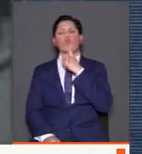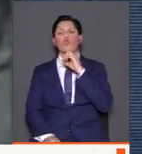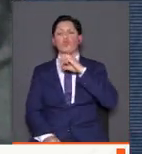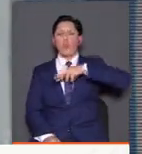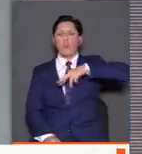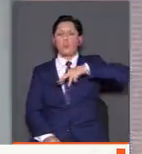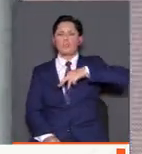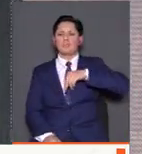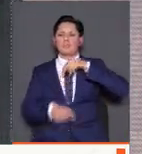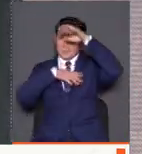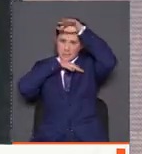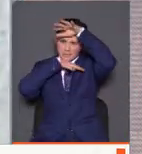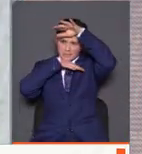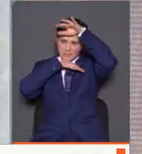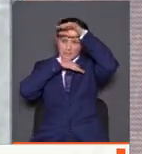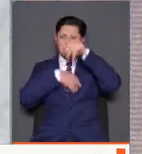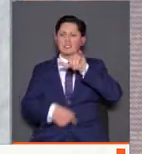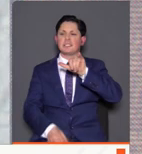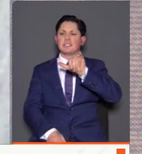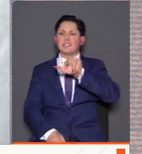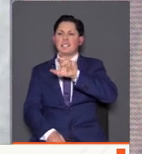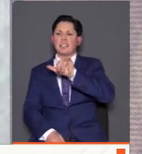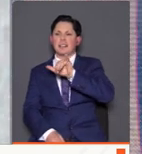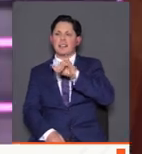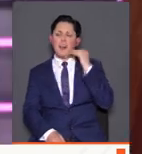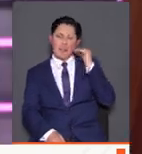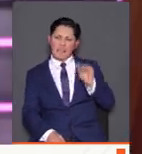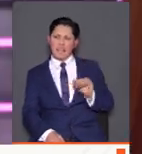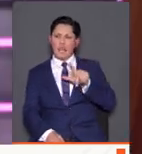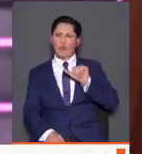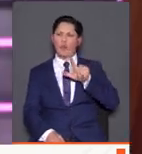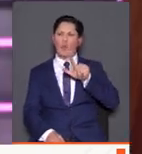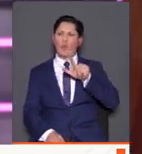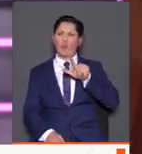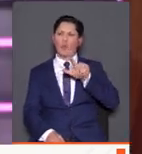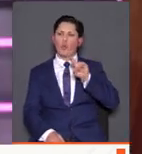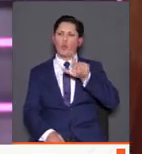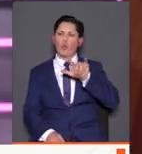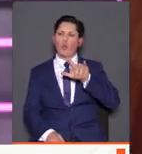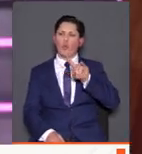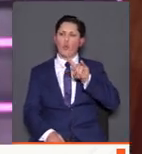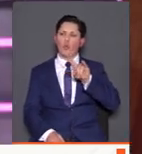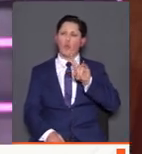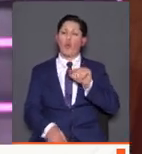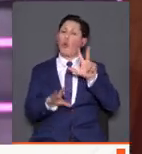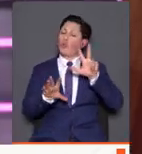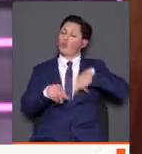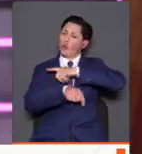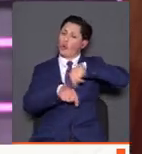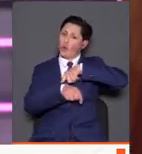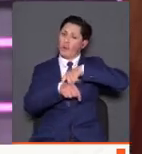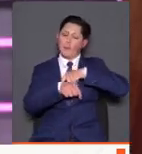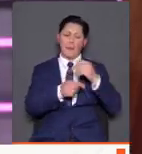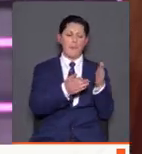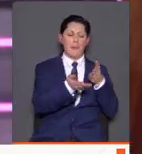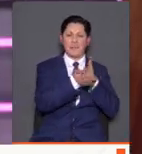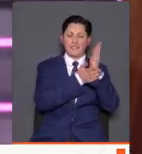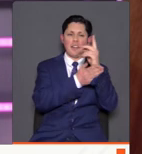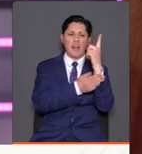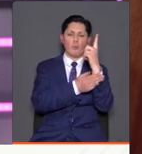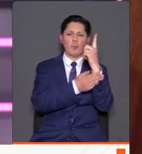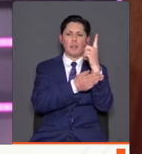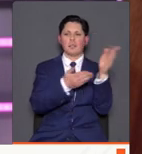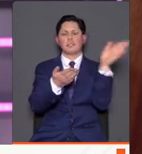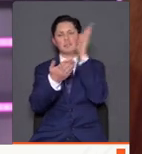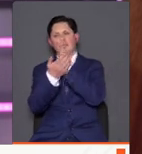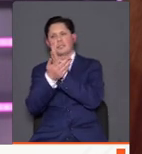fui creciendo en los días sábados, hasta que durante 20 años hicimos 8 horas Sábado Gigante. Empezaba a las 1, terminaba